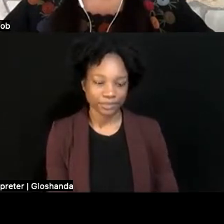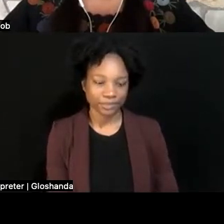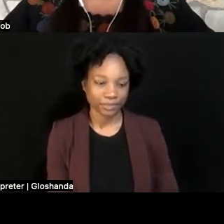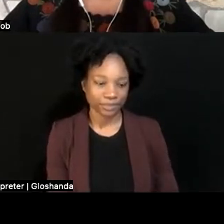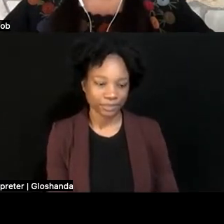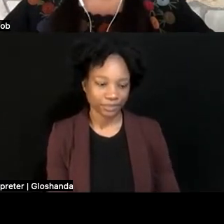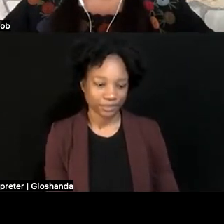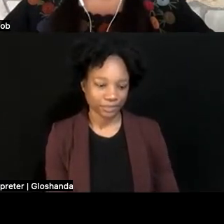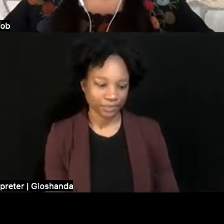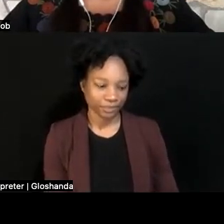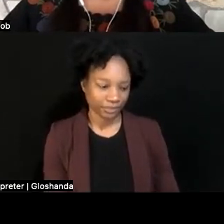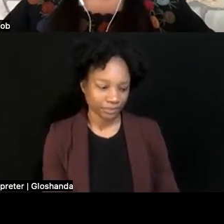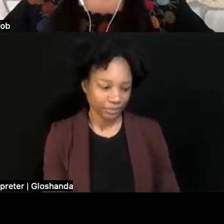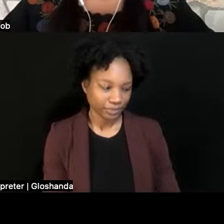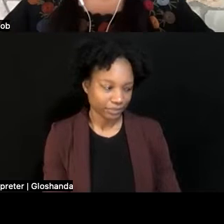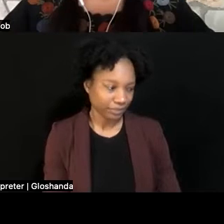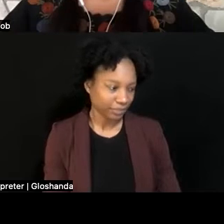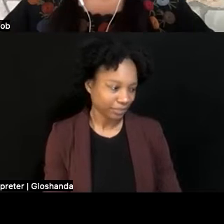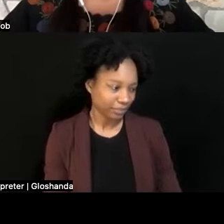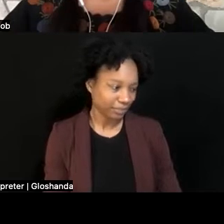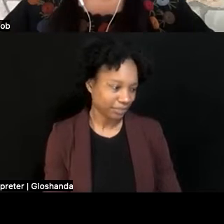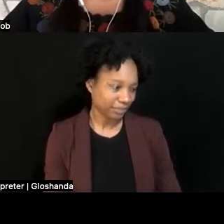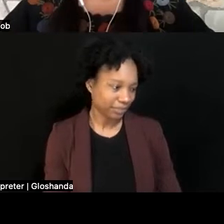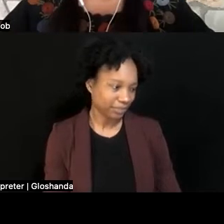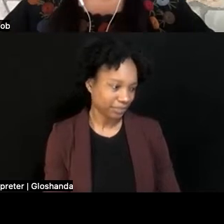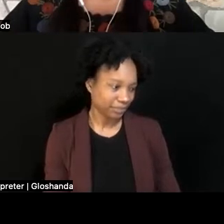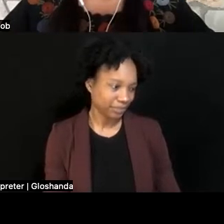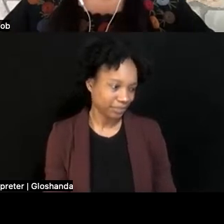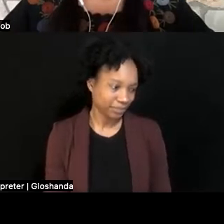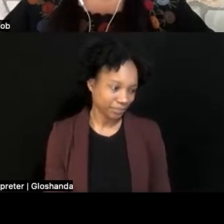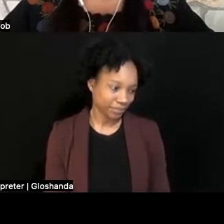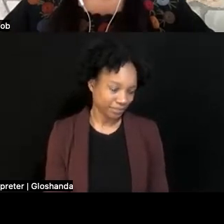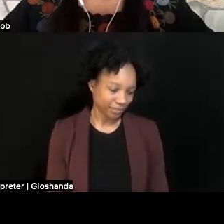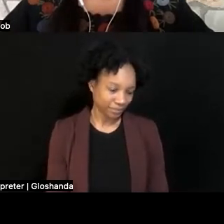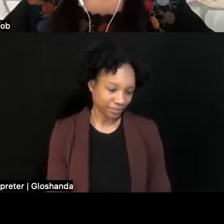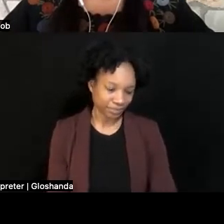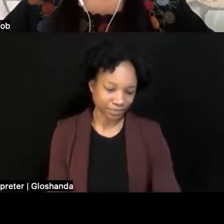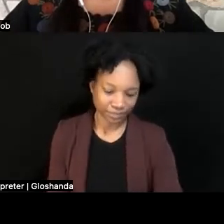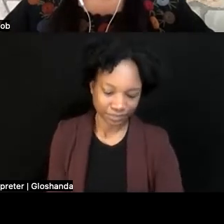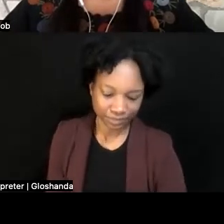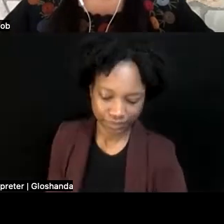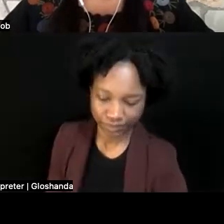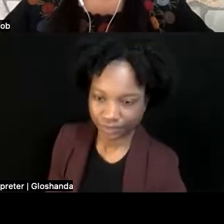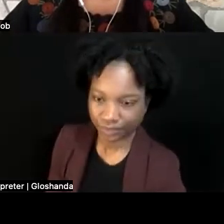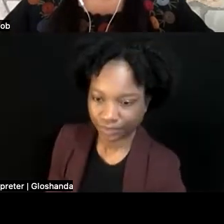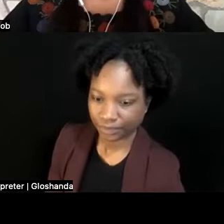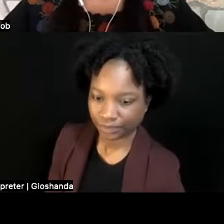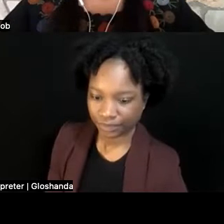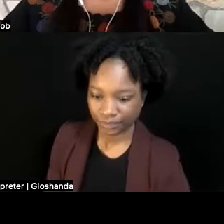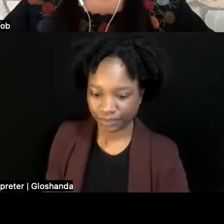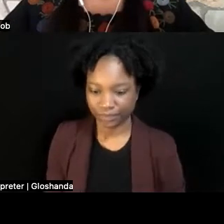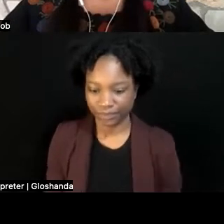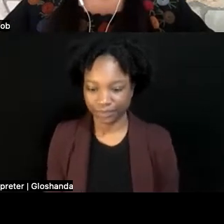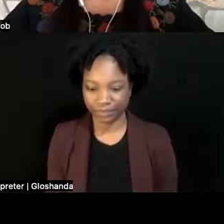el público puede dejarnos sus preguntas ahí y votar por las mejores. Hoy